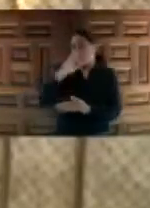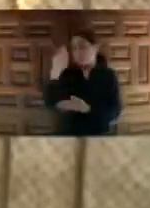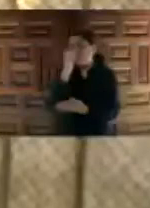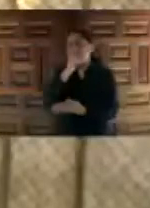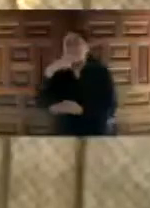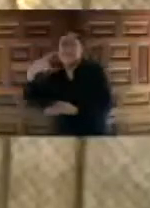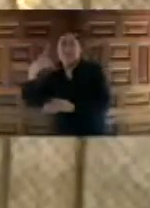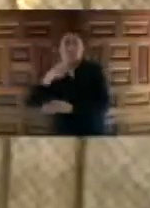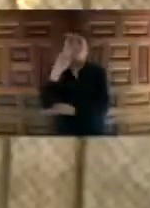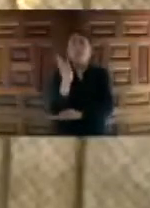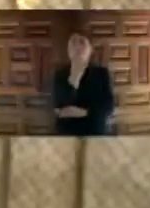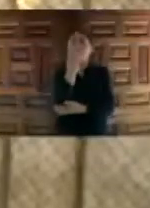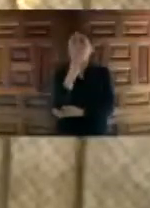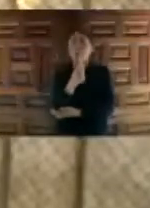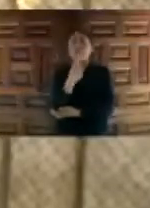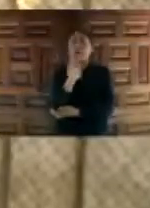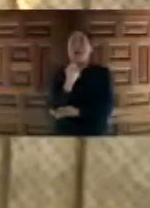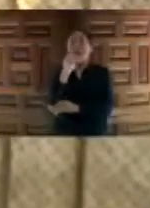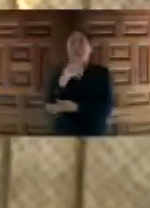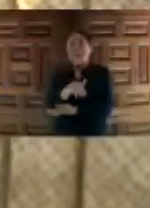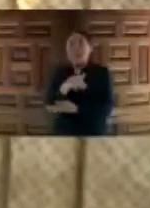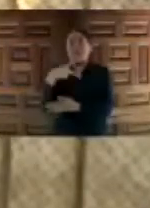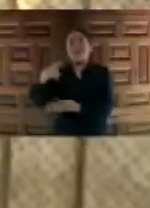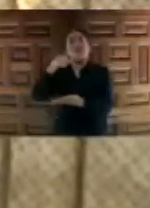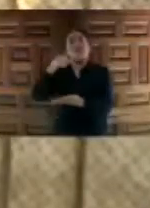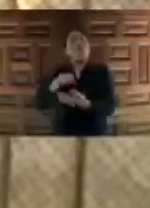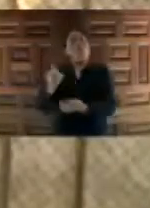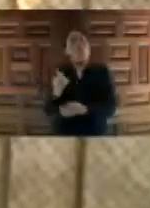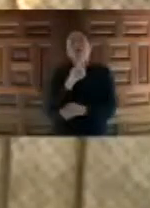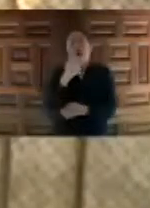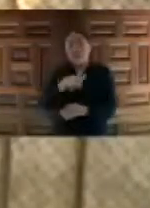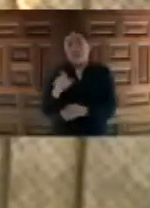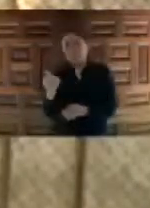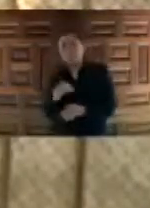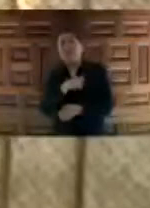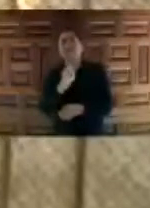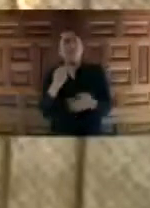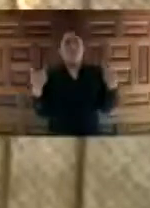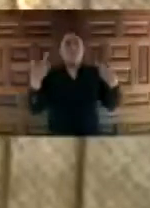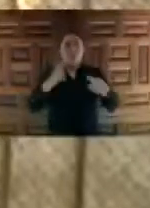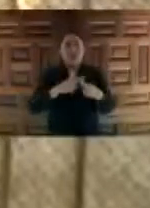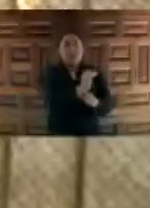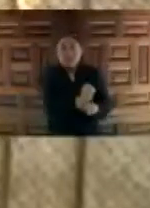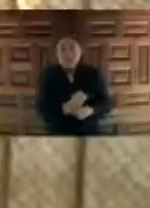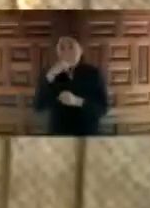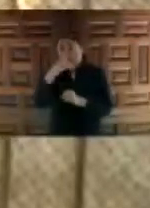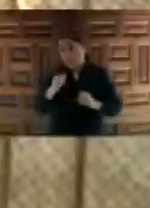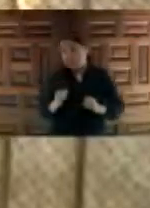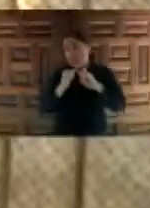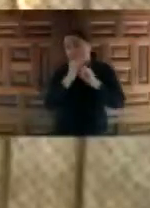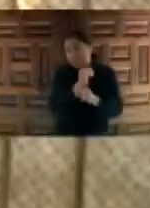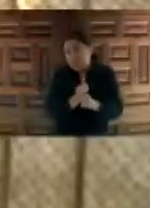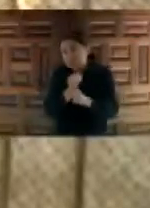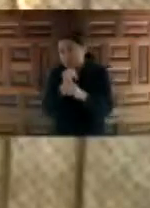por la Universidad Autónoma Metropolitana Unidad Xochimilco. Es profesor investigador del Instituto de